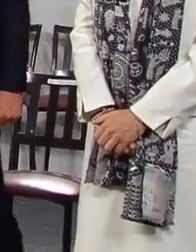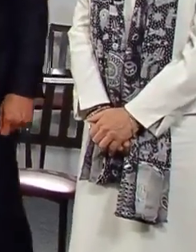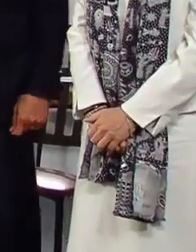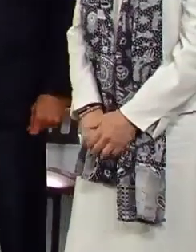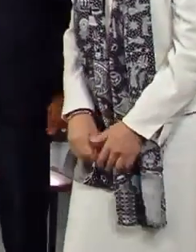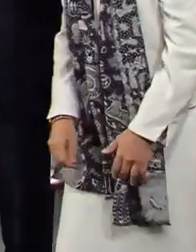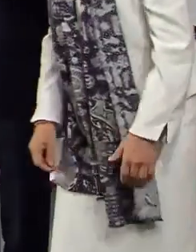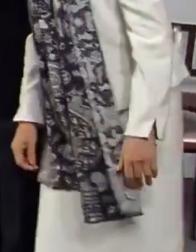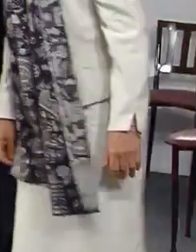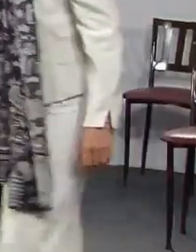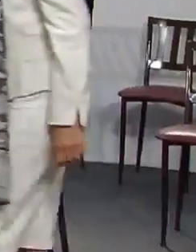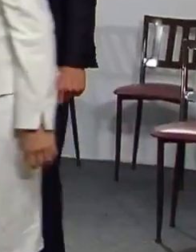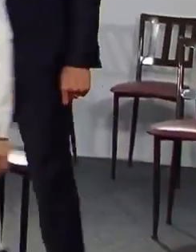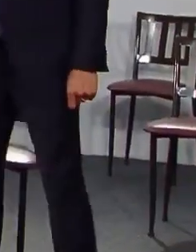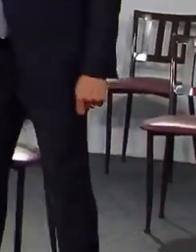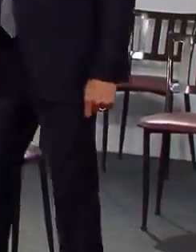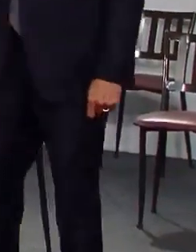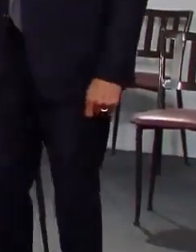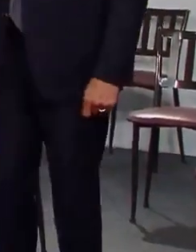Votos abajo.